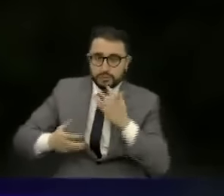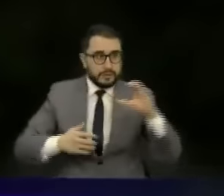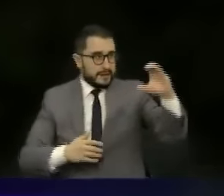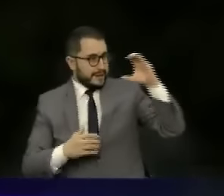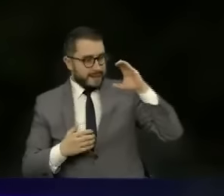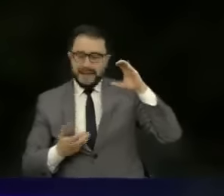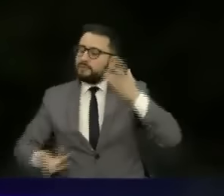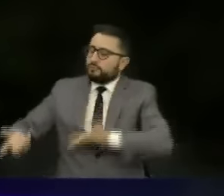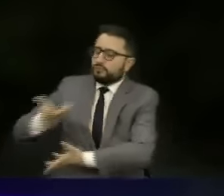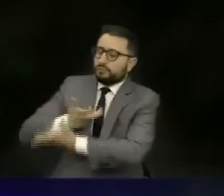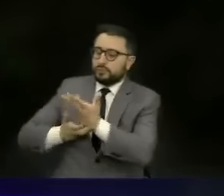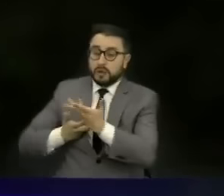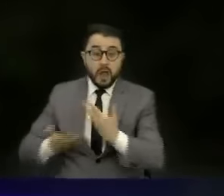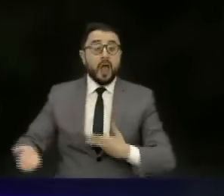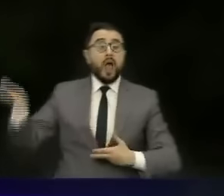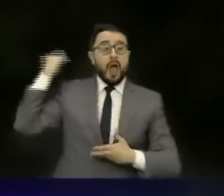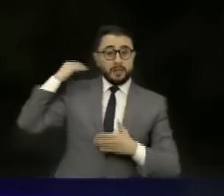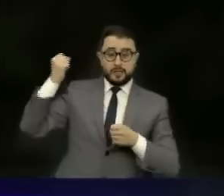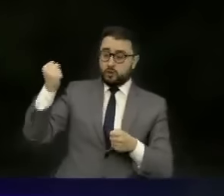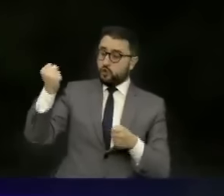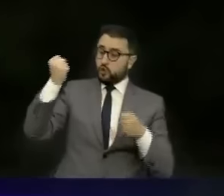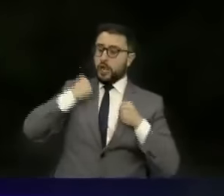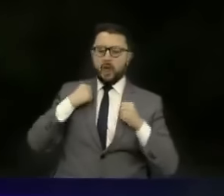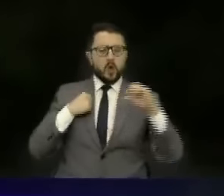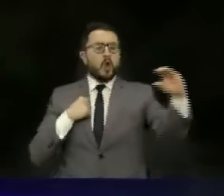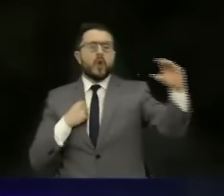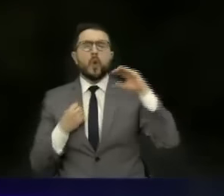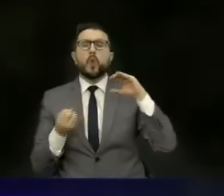¿Cuánto recibía un soldado cuando llegamos?